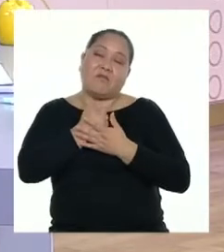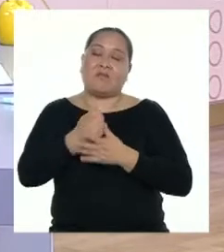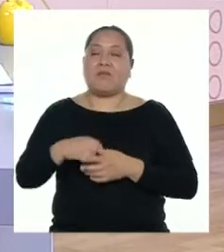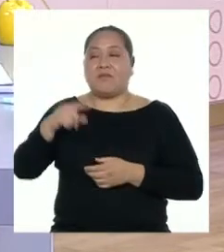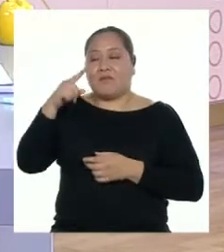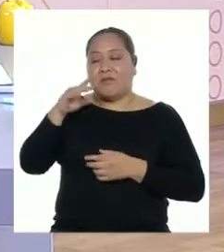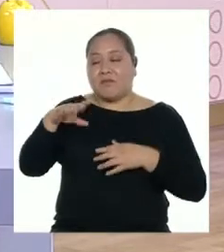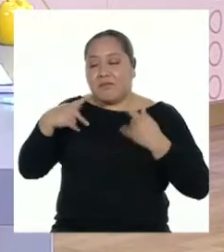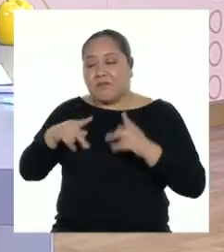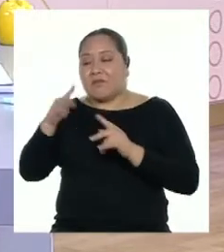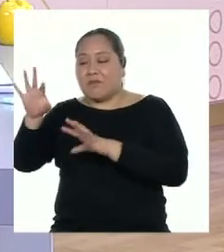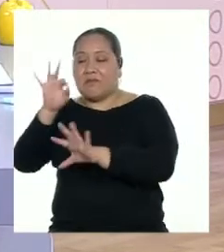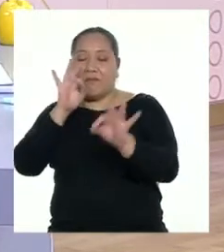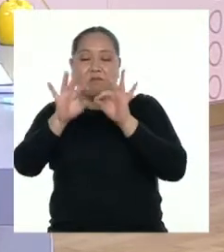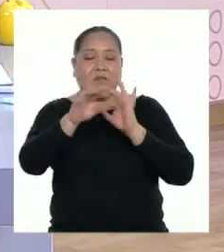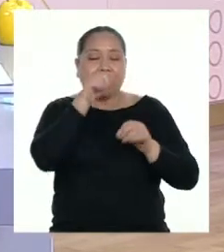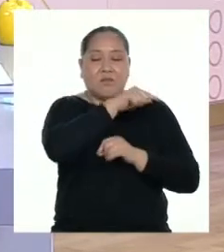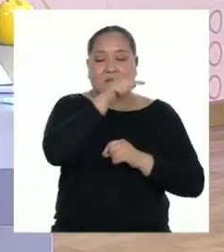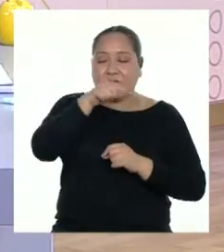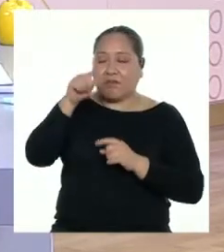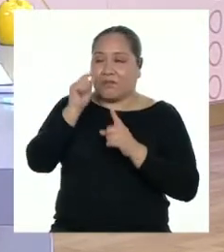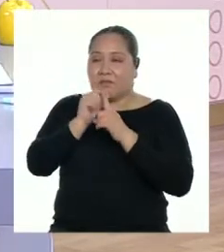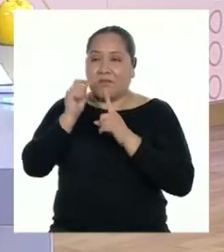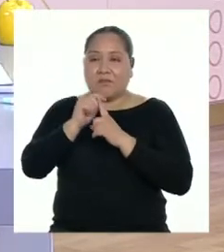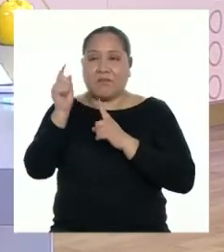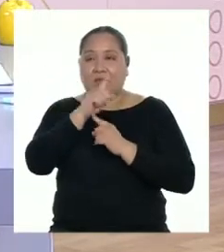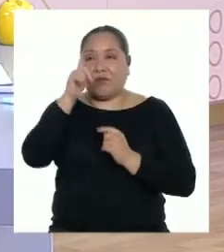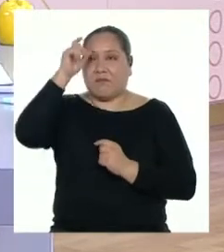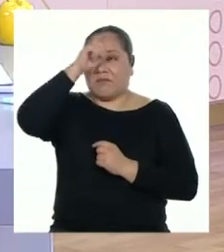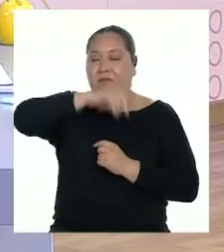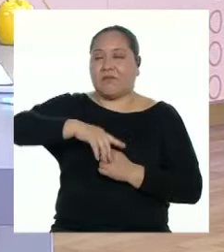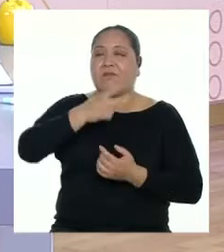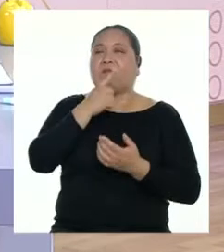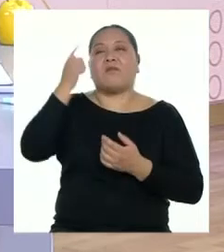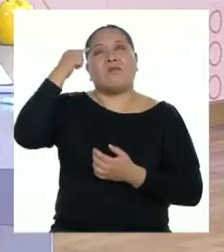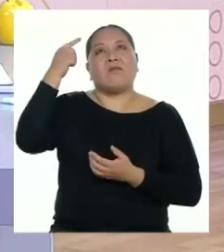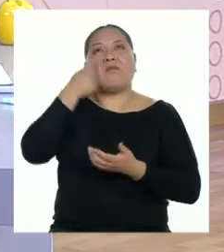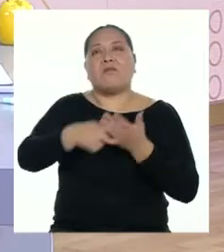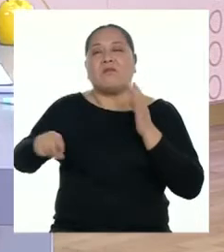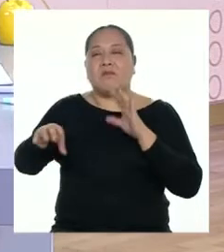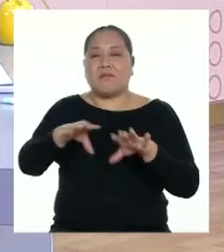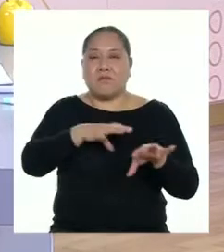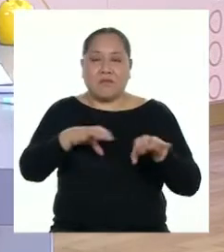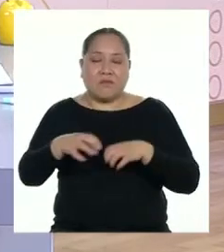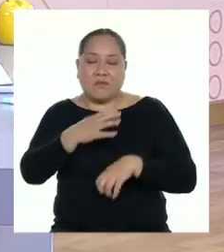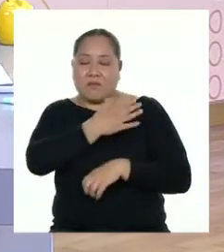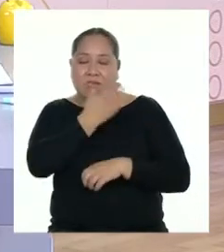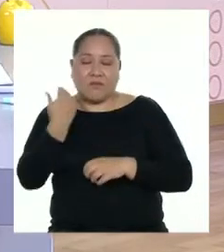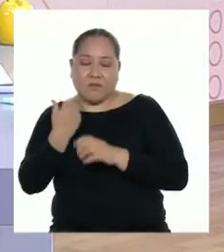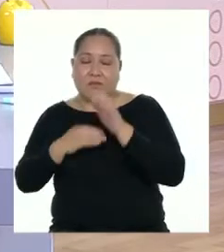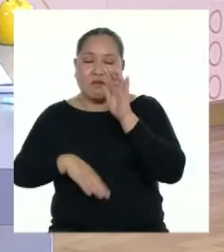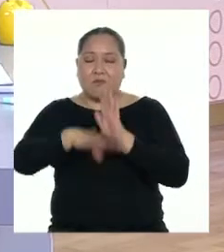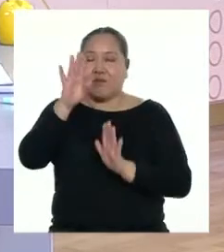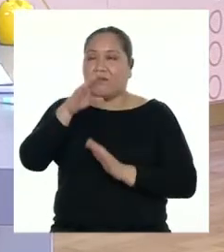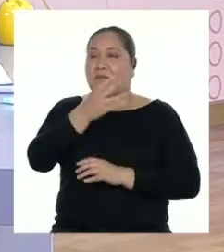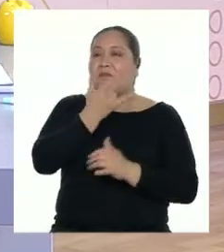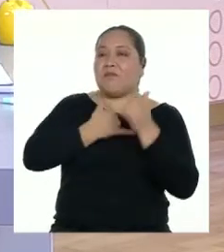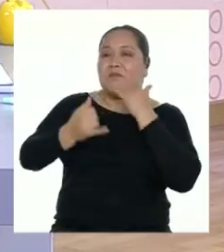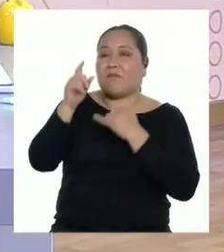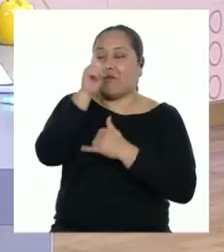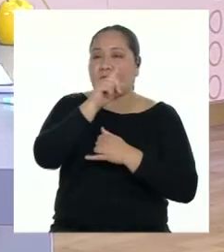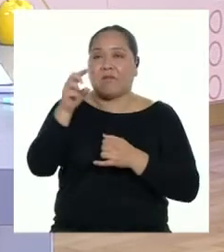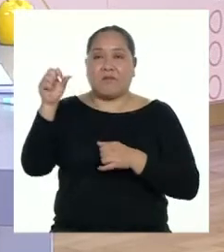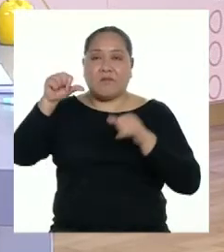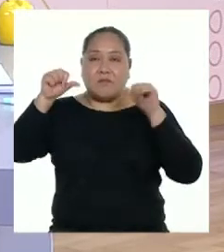esos puntos que aún se nos complica y a pensar qué podemos hacer para mejorar y sobrellevarlo. Equivocarse no es malo, al